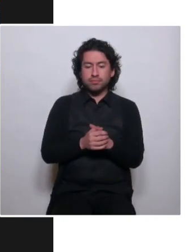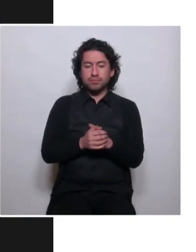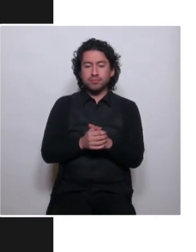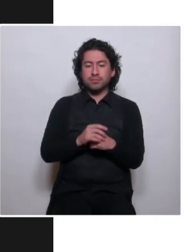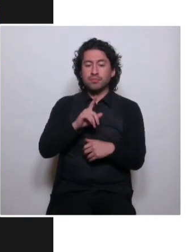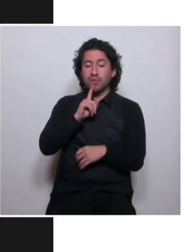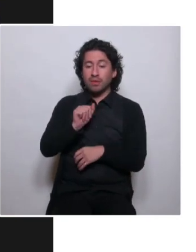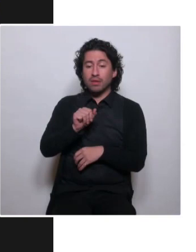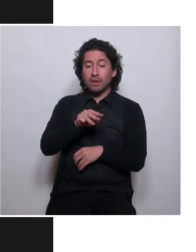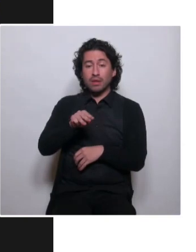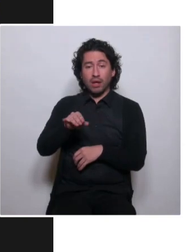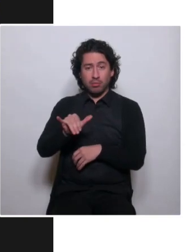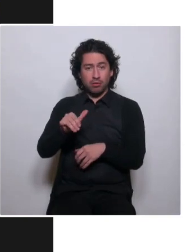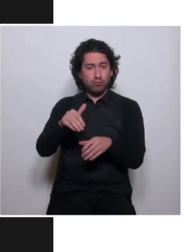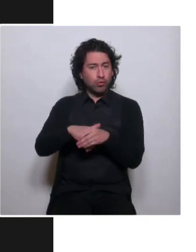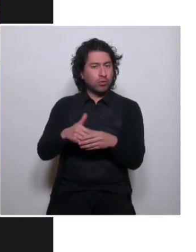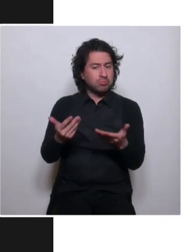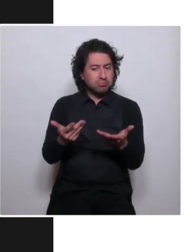Tami Pustilnik, ¿cómo vota?